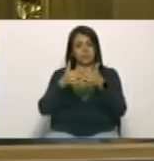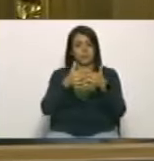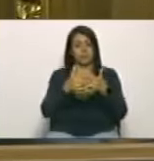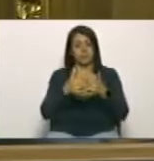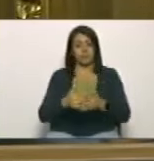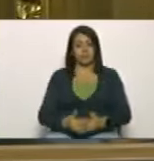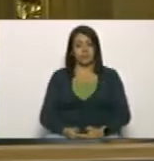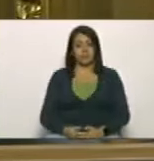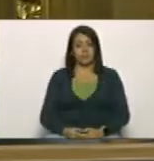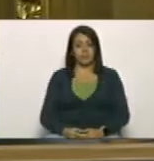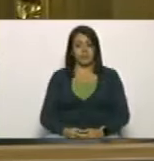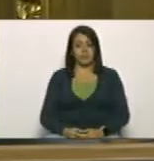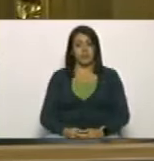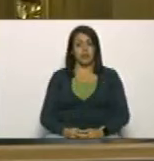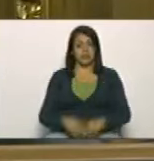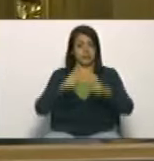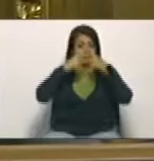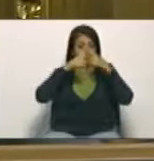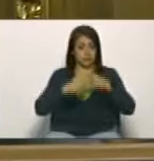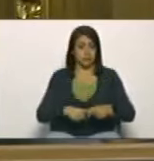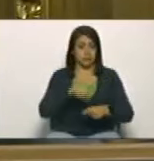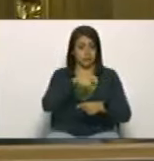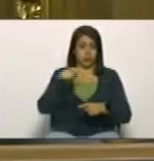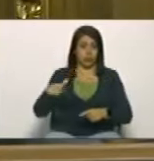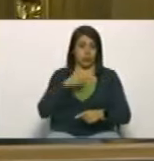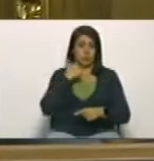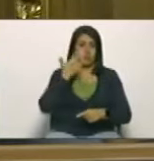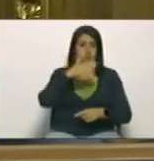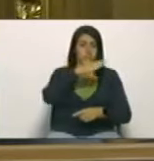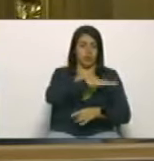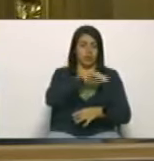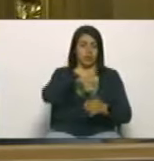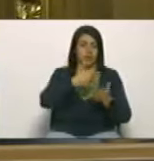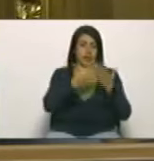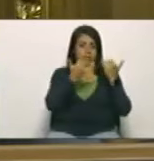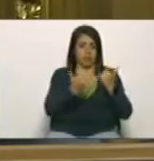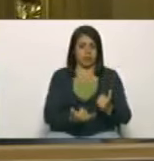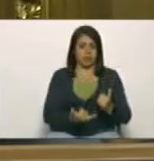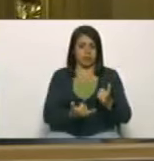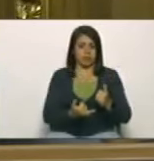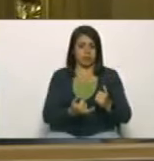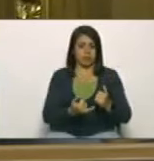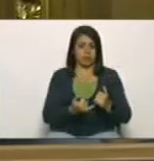América. Que la cifra de las personas palestinas asesinadas